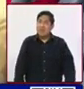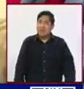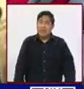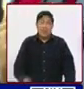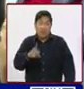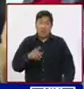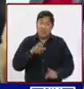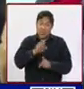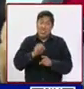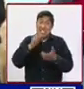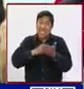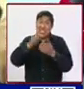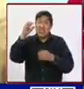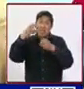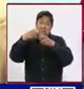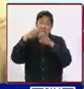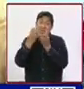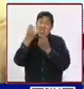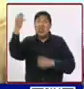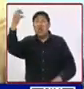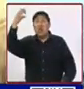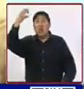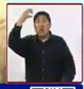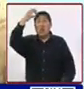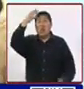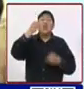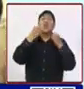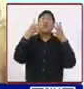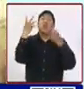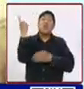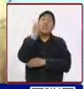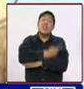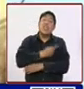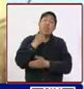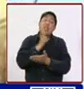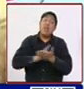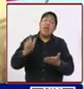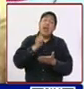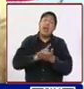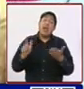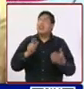Juliana, dar con este asteroide, ¿fue complicado? ¿Cuántos días, cuántas semanas te tomó?